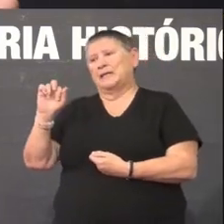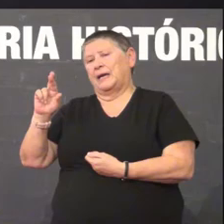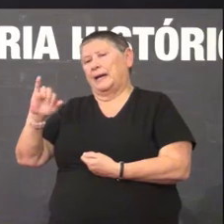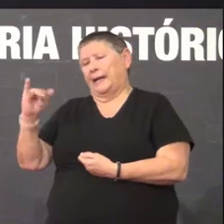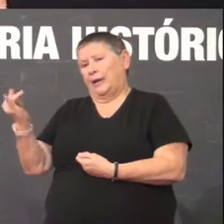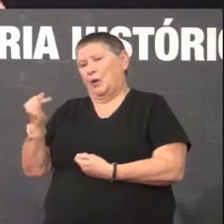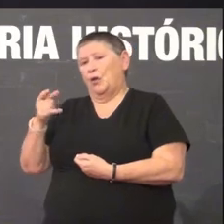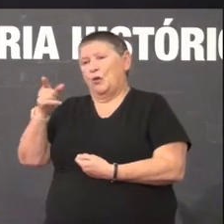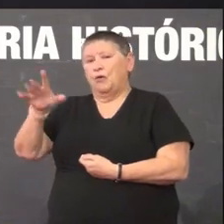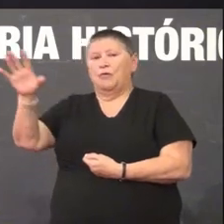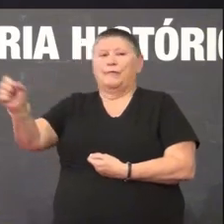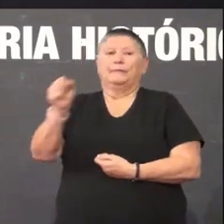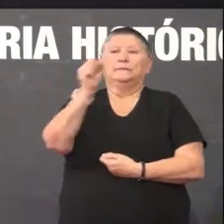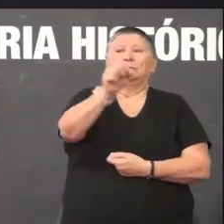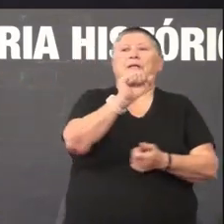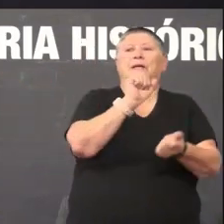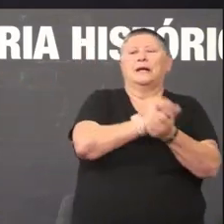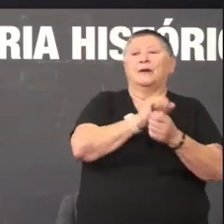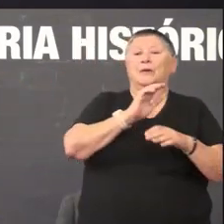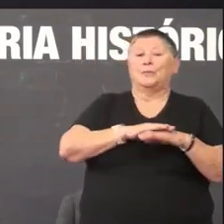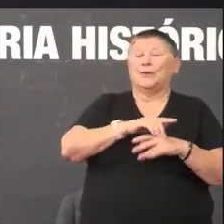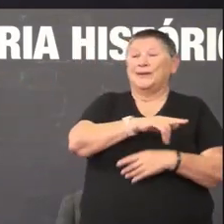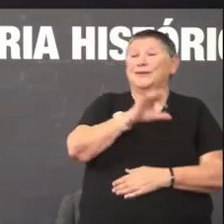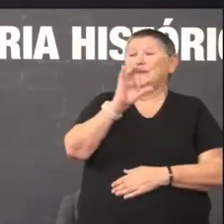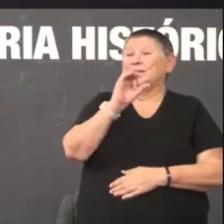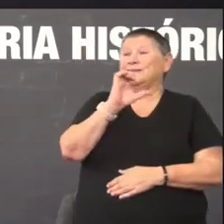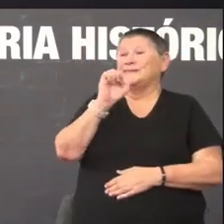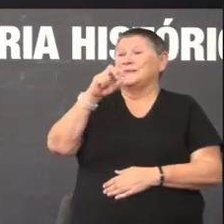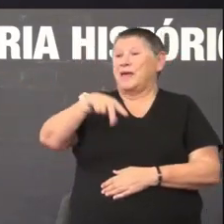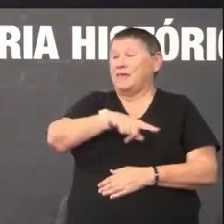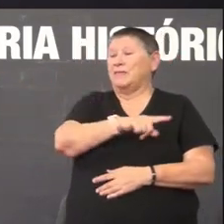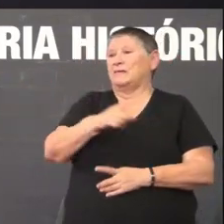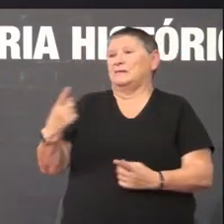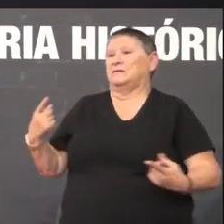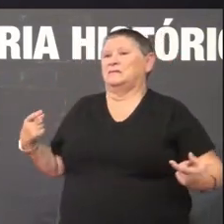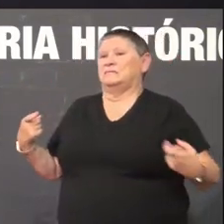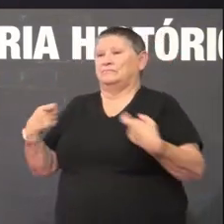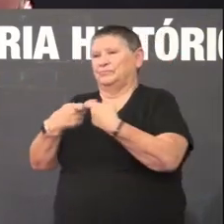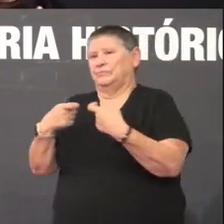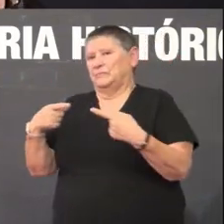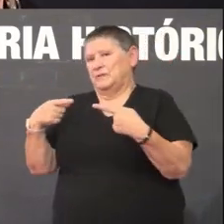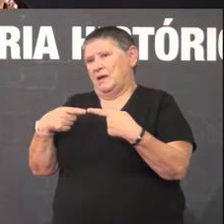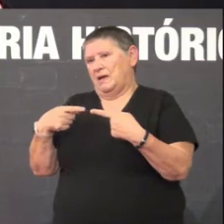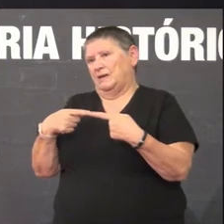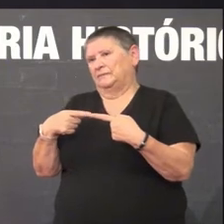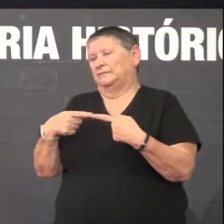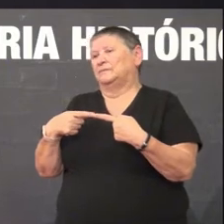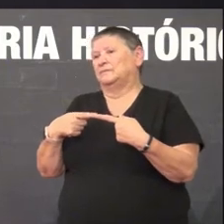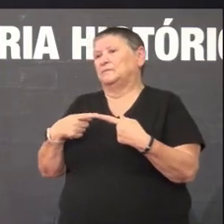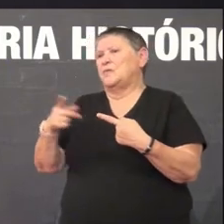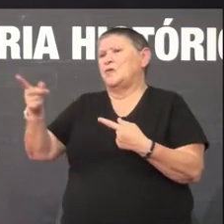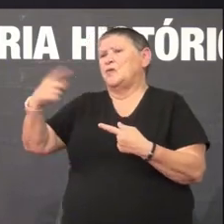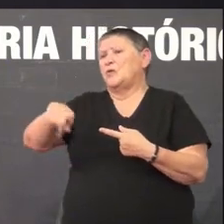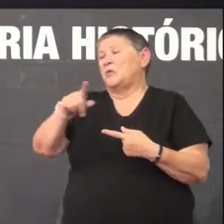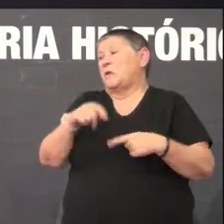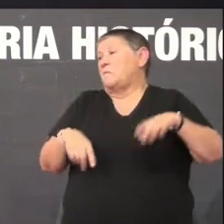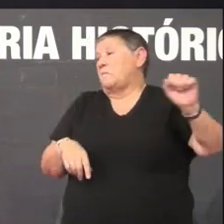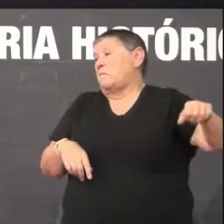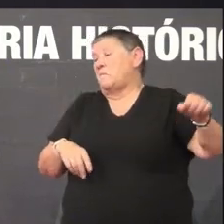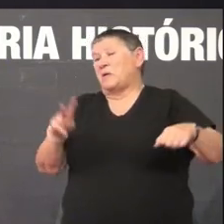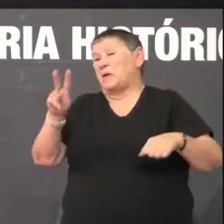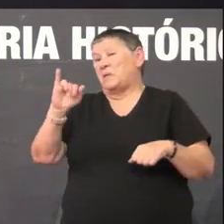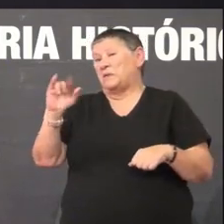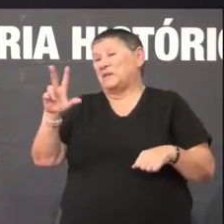comisario, porque Félix Sanz se enfrentó a él. Es verdad que todos habían pasado de Villarejo.